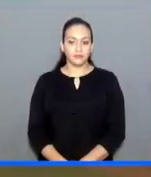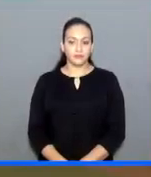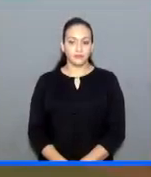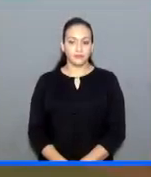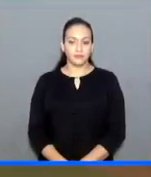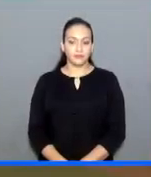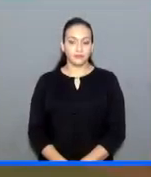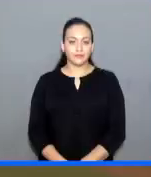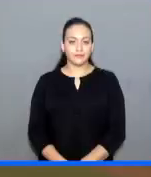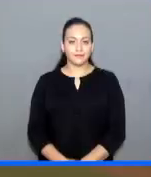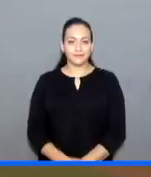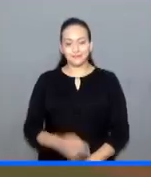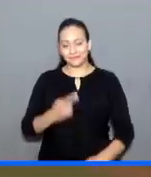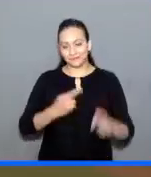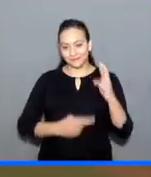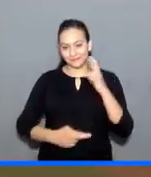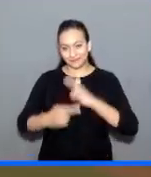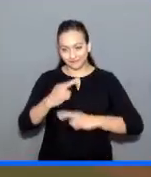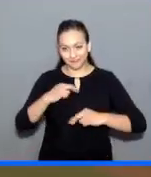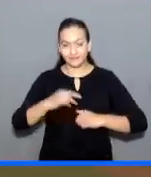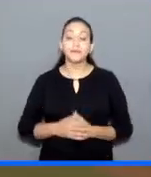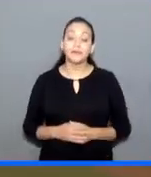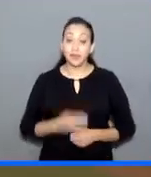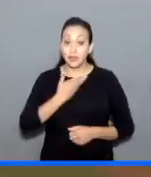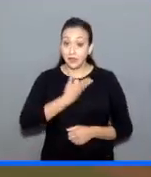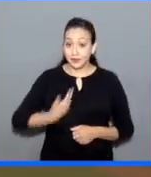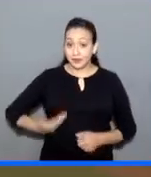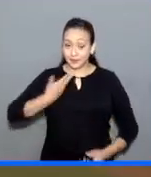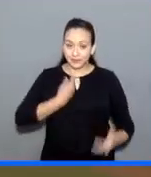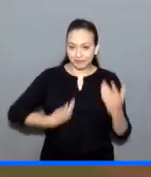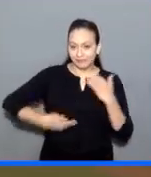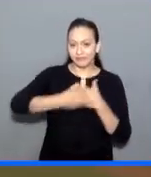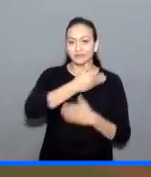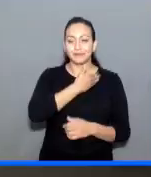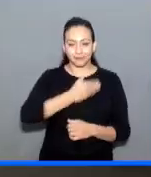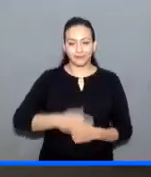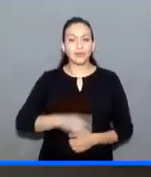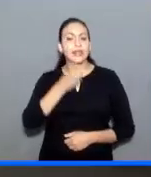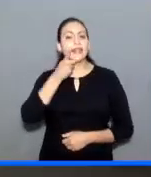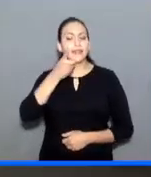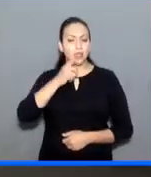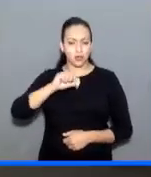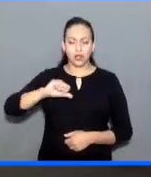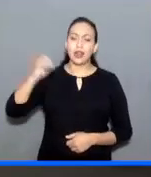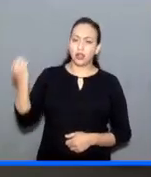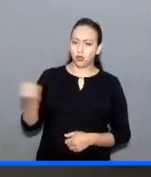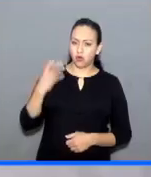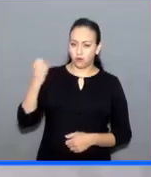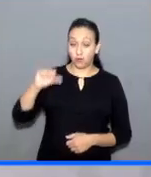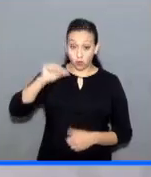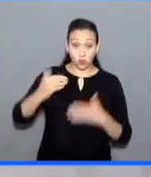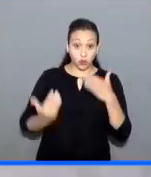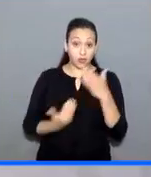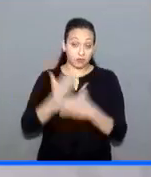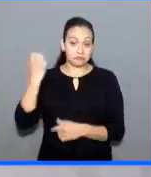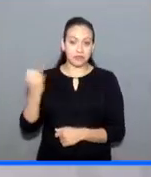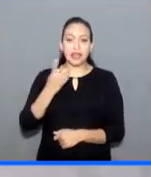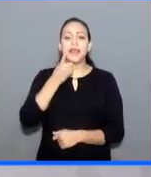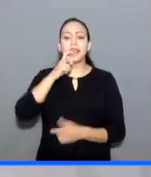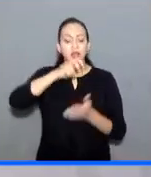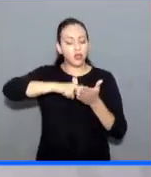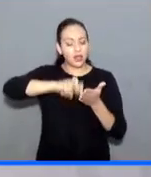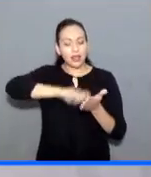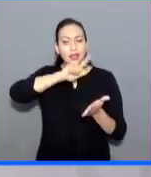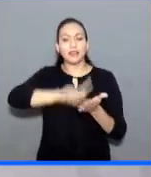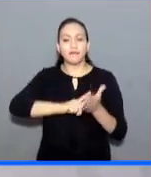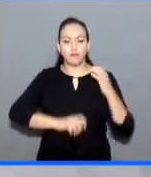Continuamos con las noticias. La presidenta Claudia Sheinbaum señaló en su conferencia de esta mañana que la reforma judicial no ha